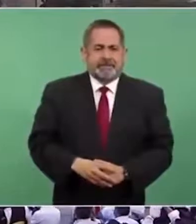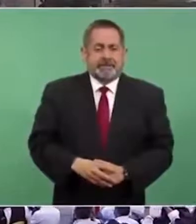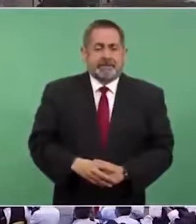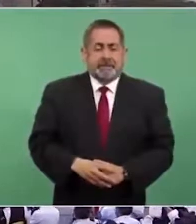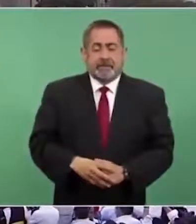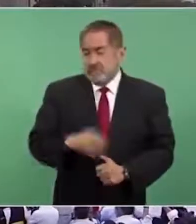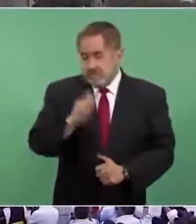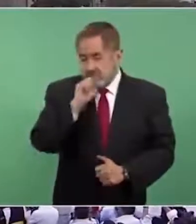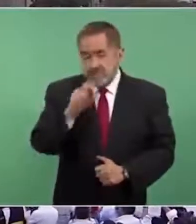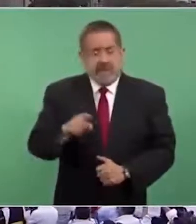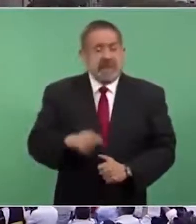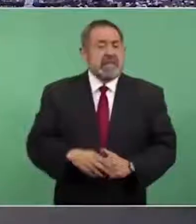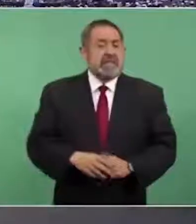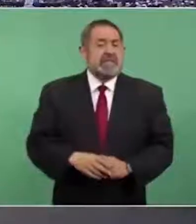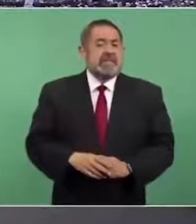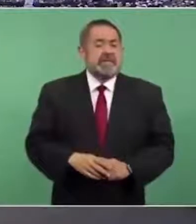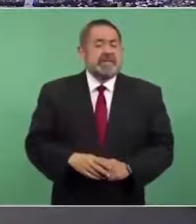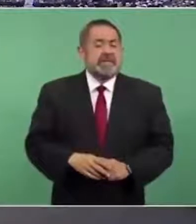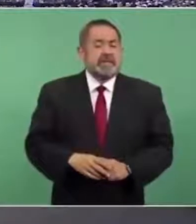Asimismo,